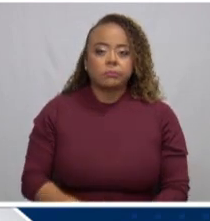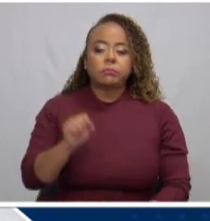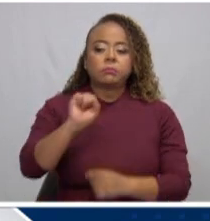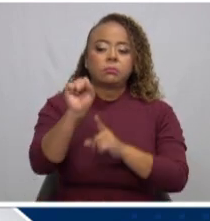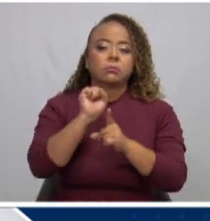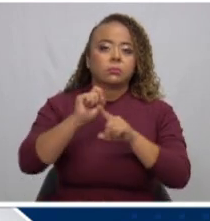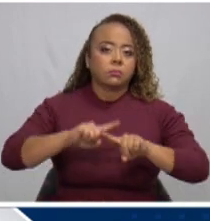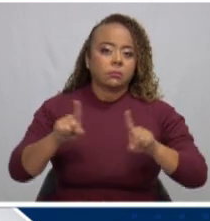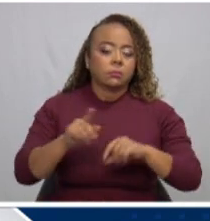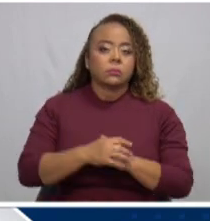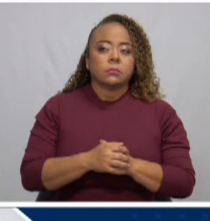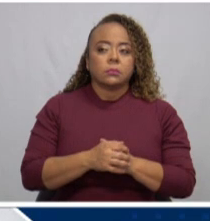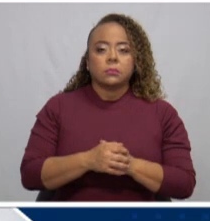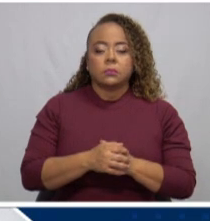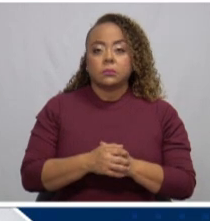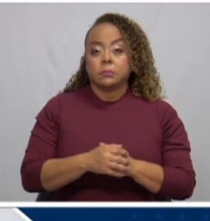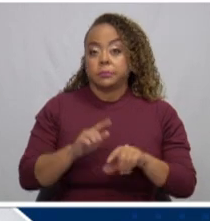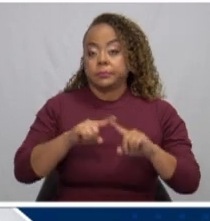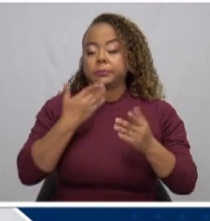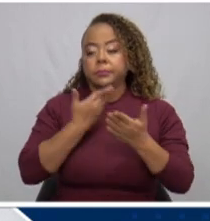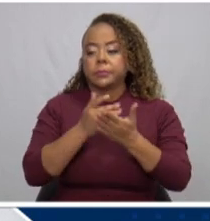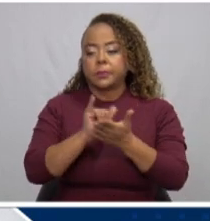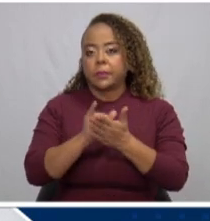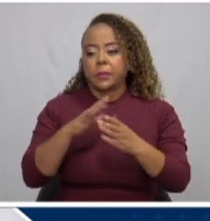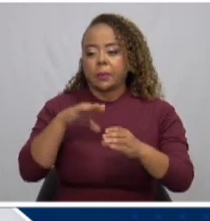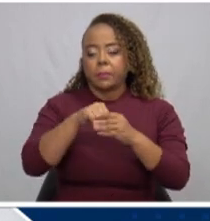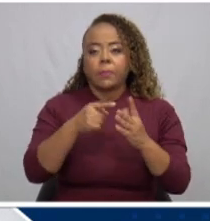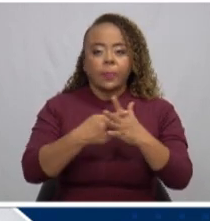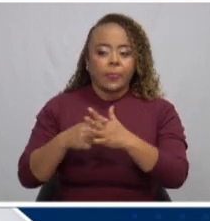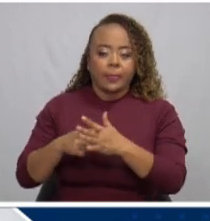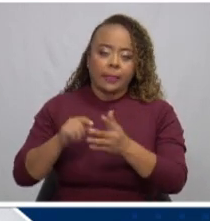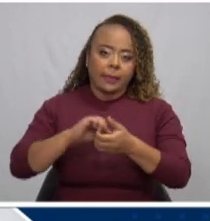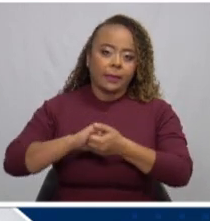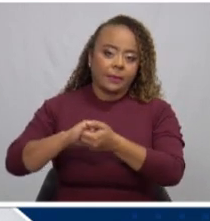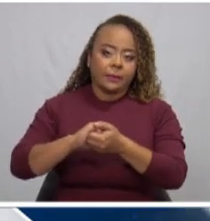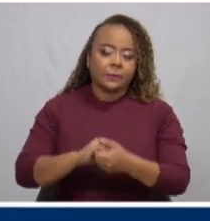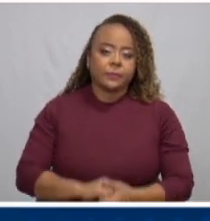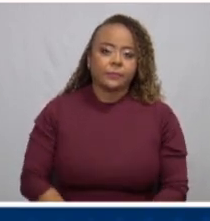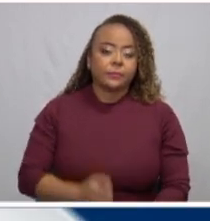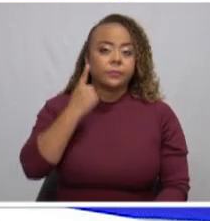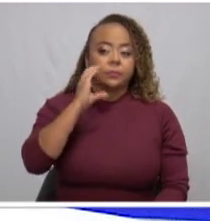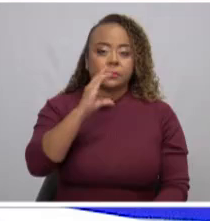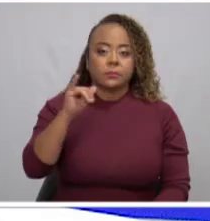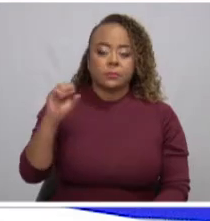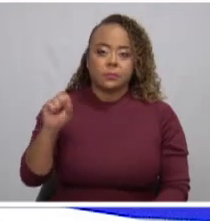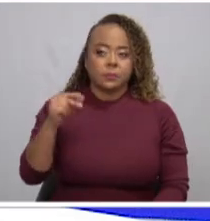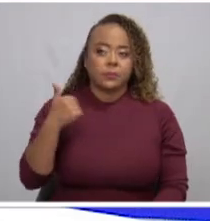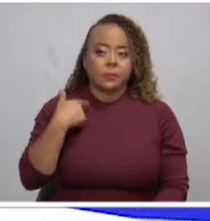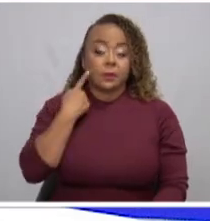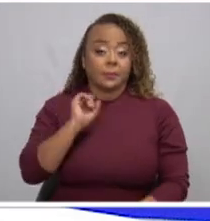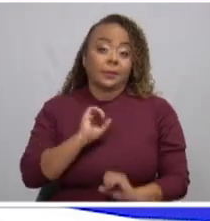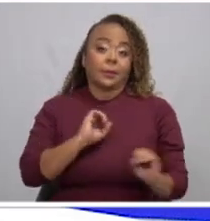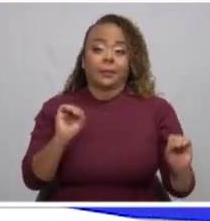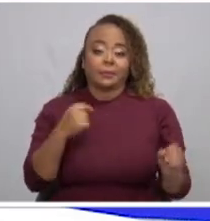diferente la que viene el puntarenas Pero bueno es parte de los arreglos solidarios eh para que la caja no se quede sin nada por lo que estoy